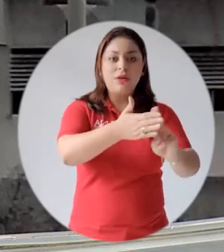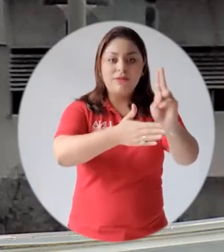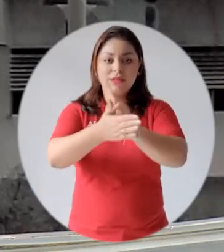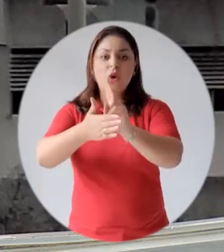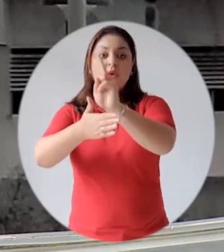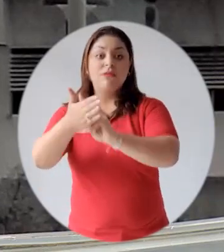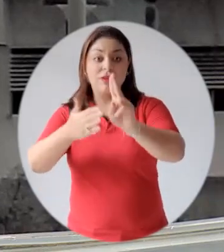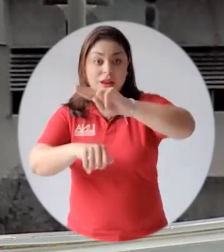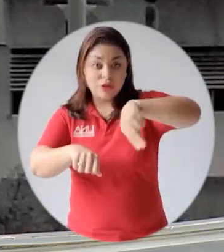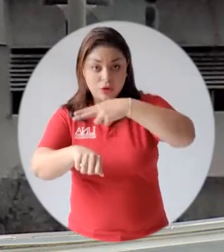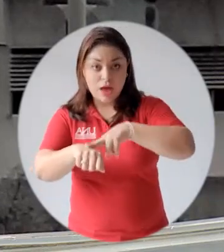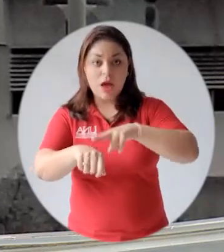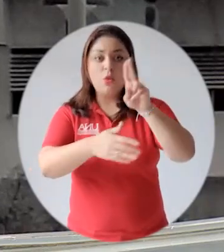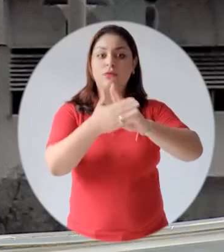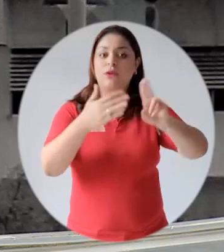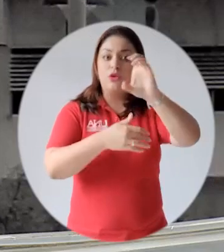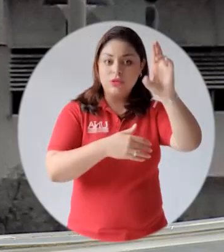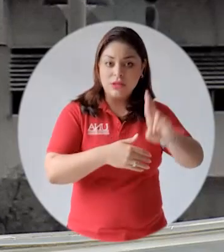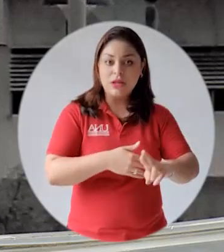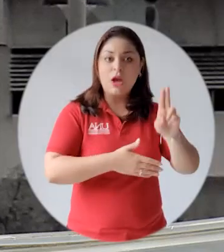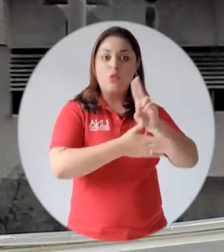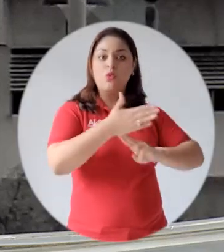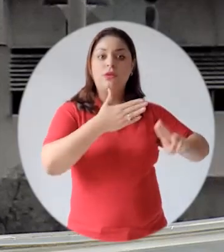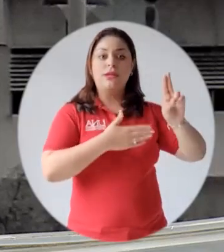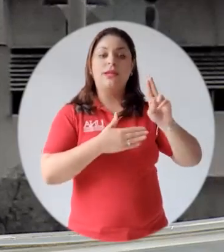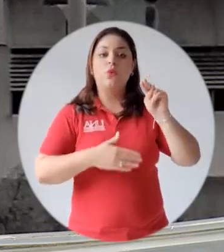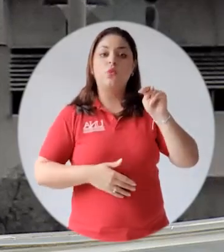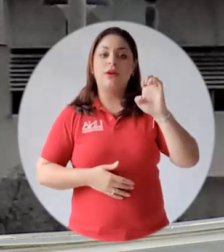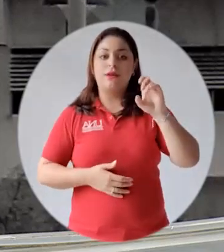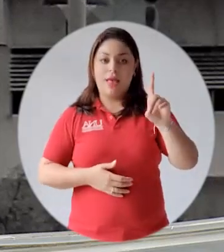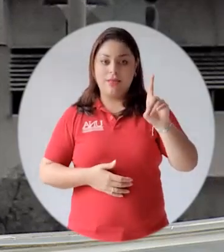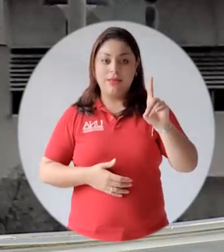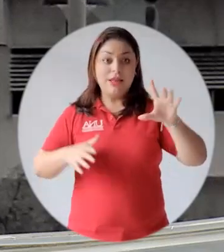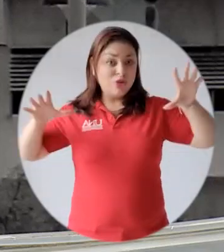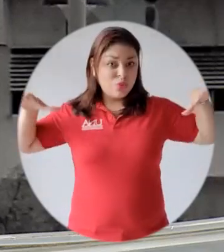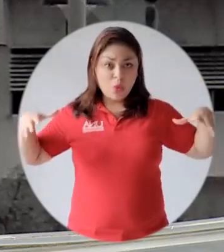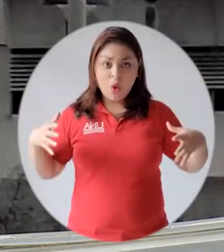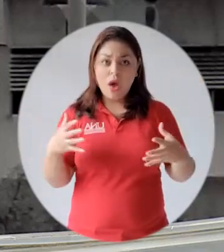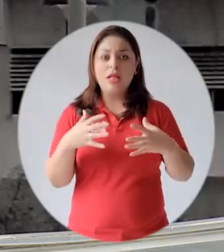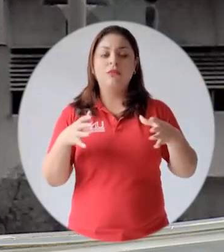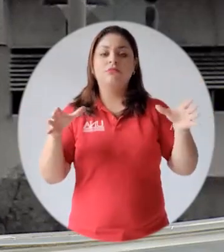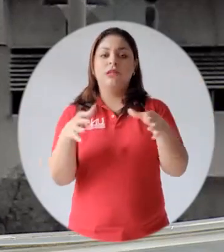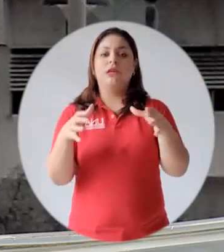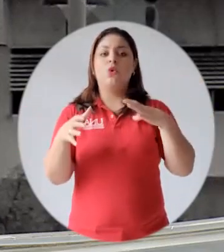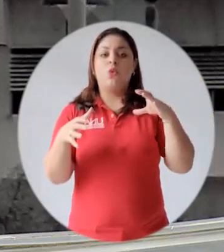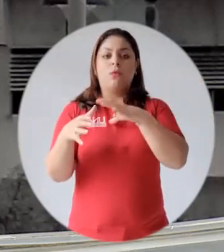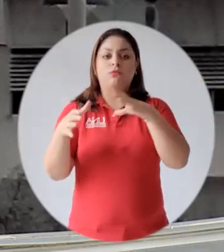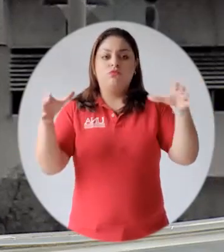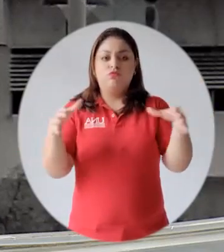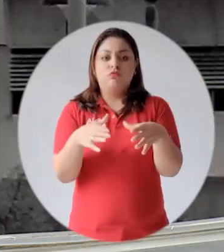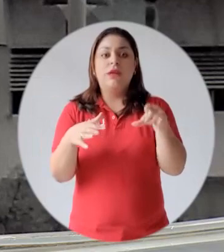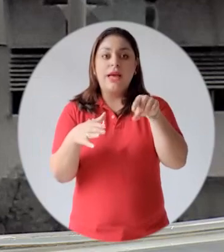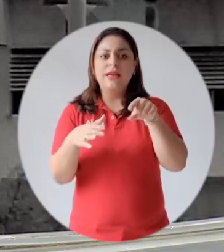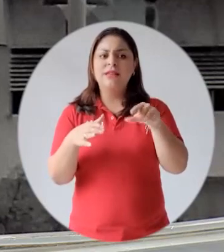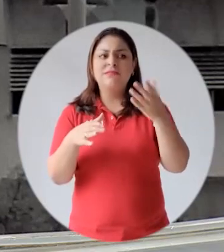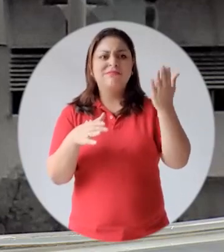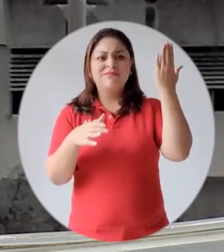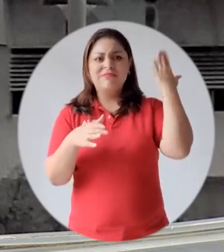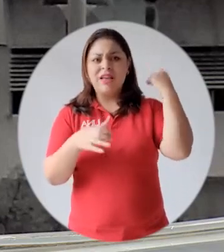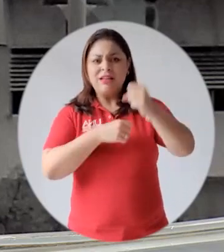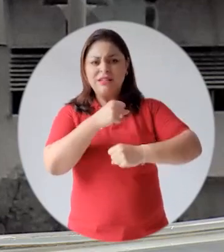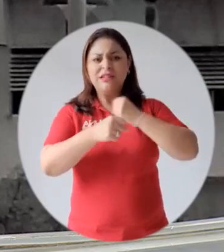Universidad Nacional, la Universidad de Costa Rica y la UNIT, ¿verdad? Ellos conformamos esa comisión que desde hace 20 años trabaja y que